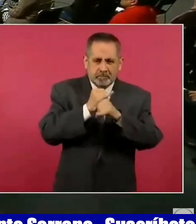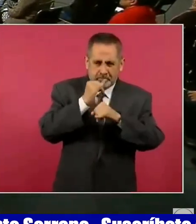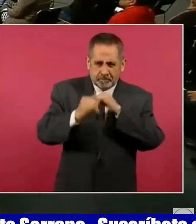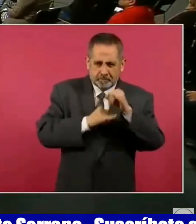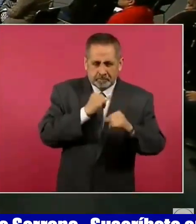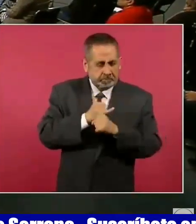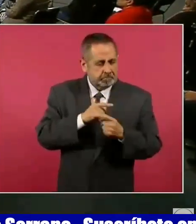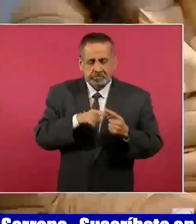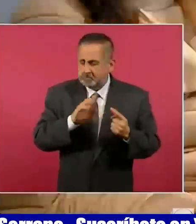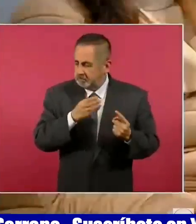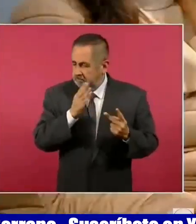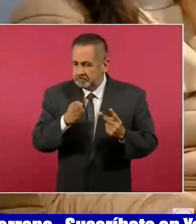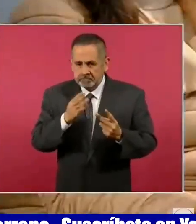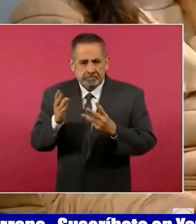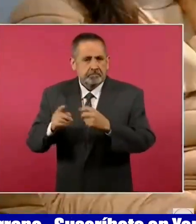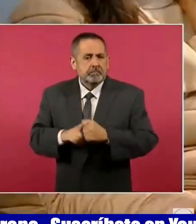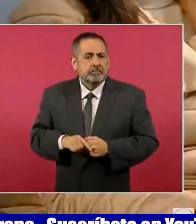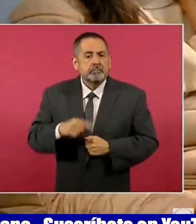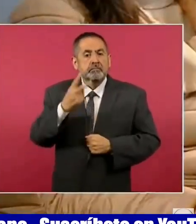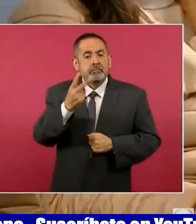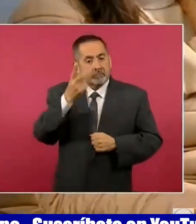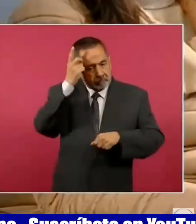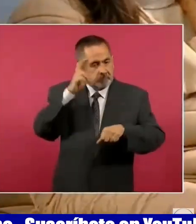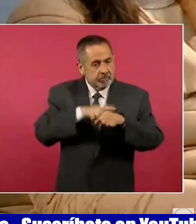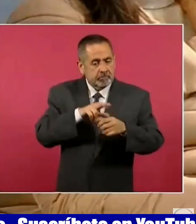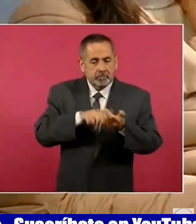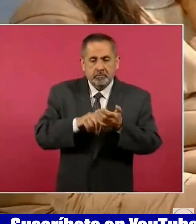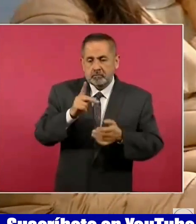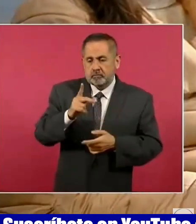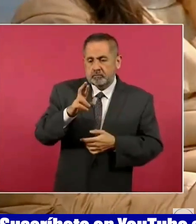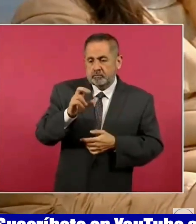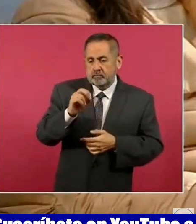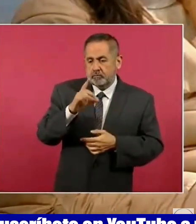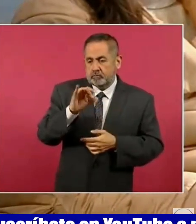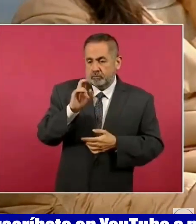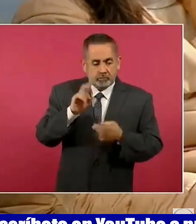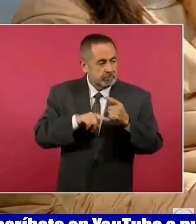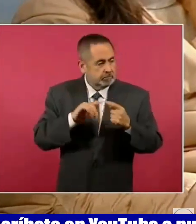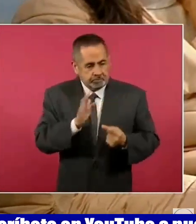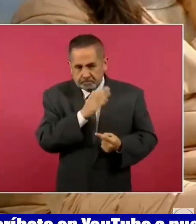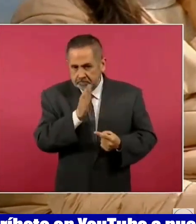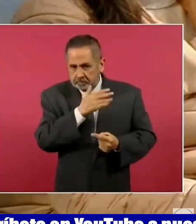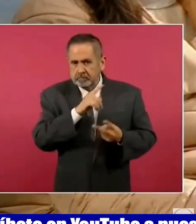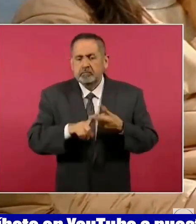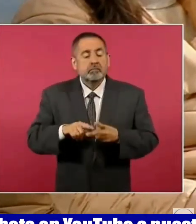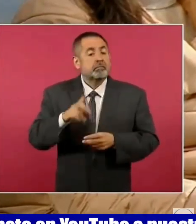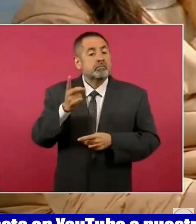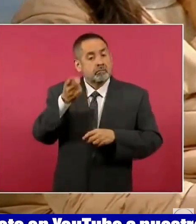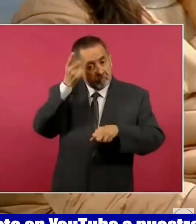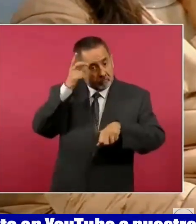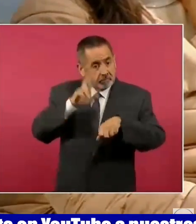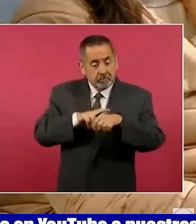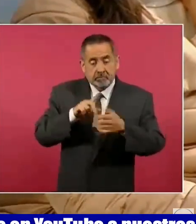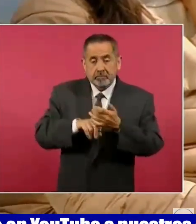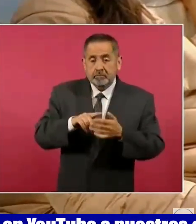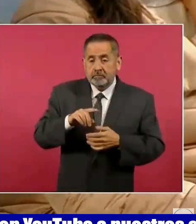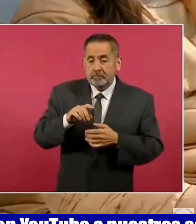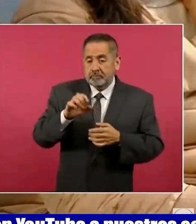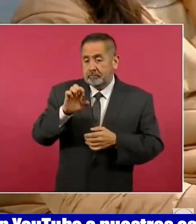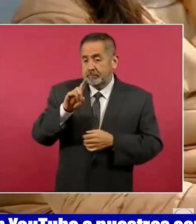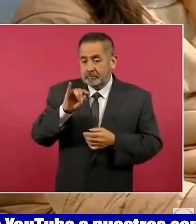un modo superáneo y muy lucrativo. A continuación, ante esta solicitud que hace el EDESMA de información